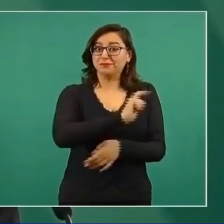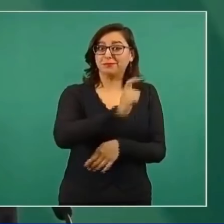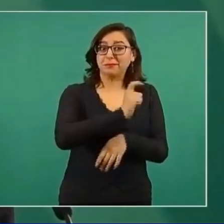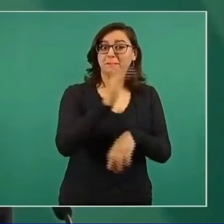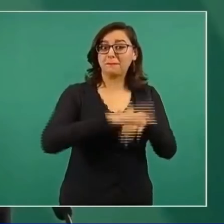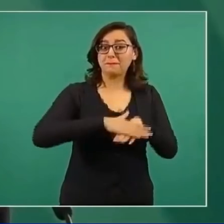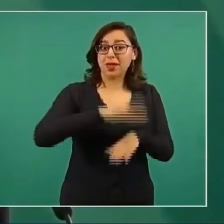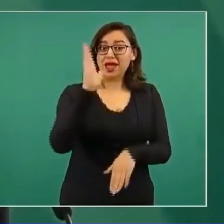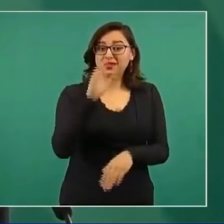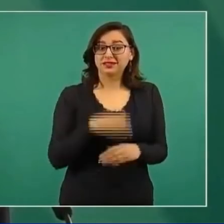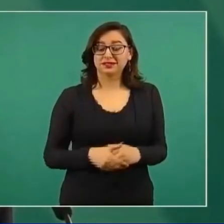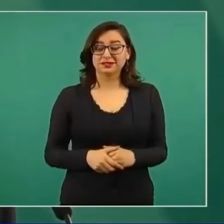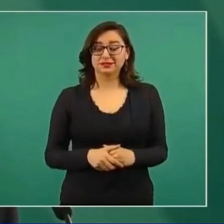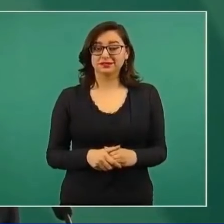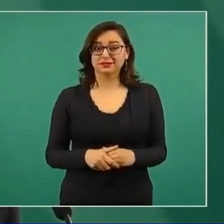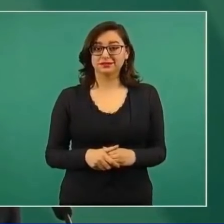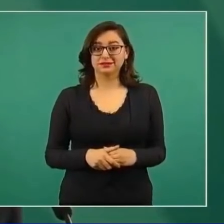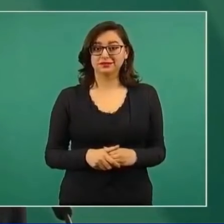Pero